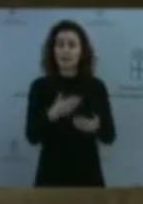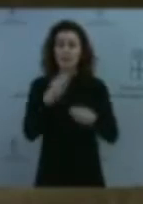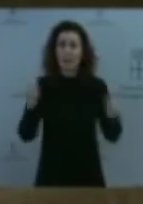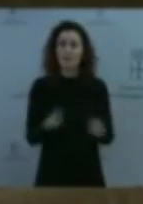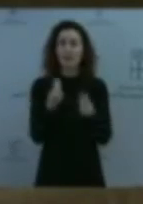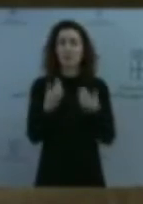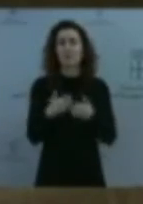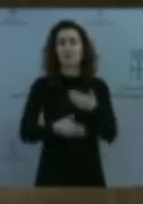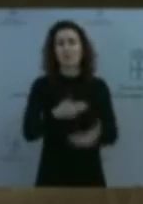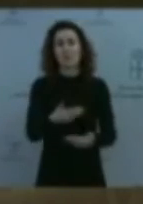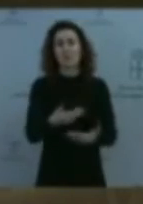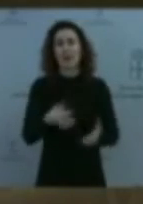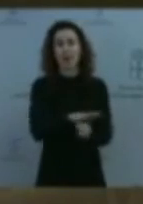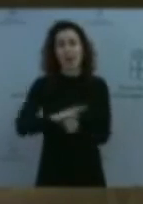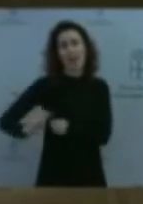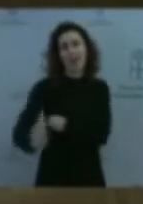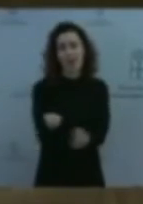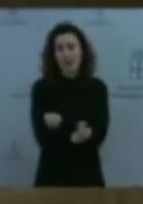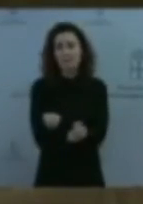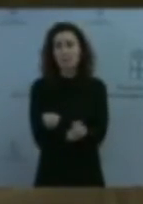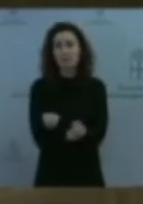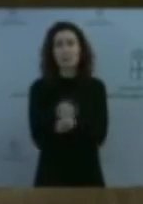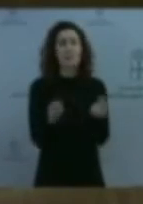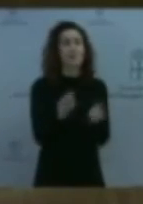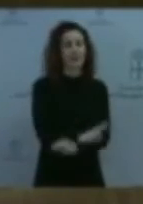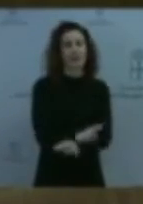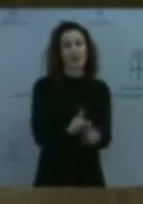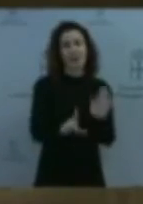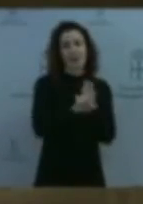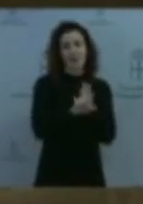Deroguemos la Ley Montoro y Gracias, señora aseguremos no Gil. dejar a nadie atrás. Gracias.